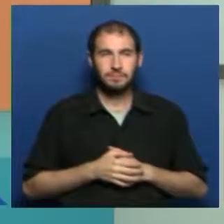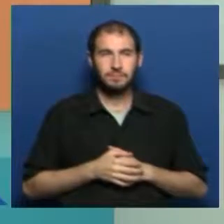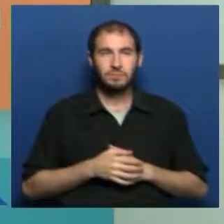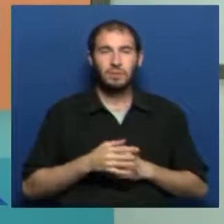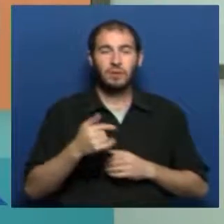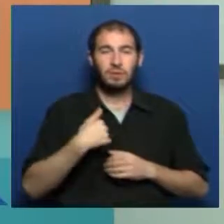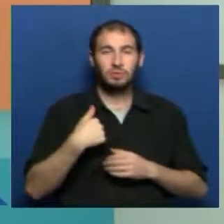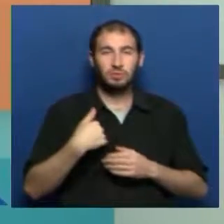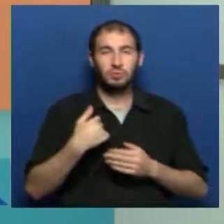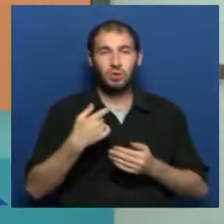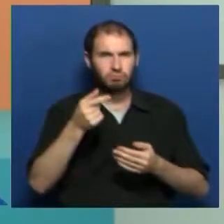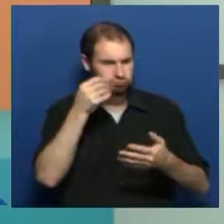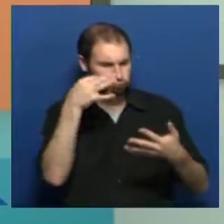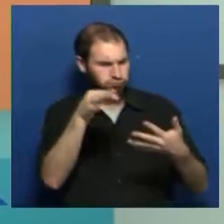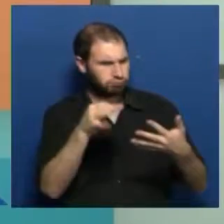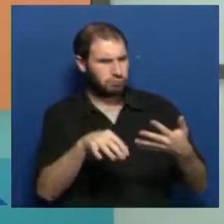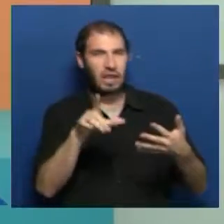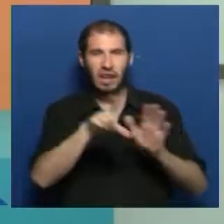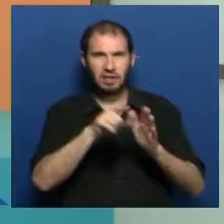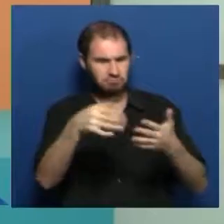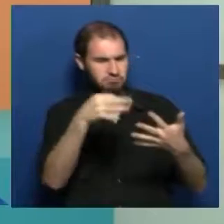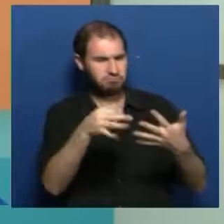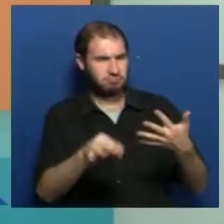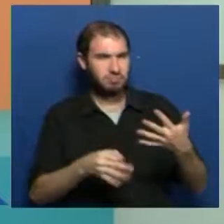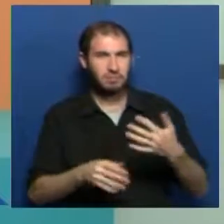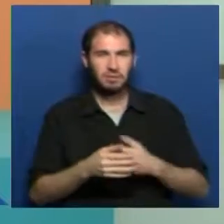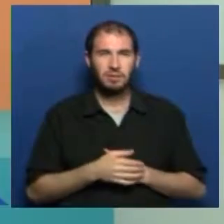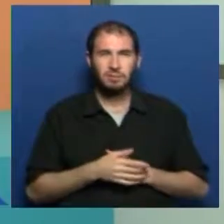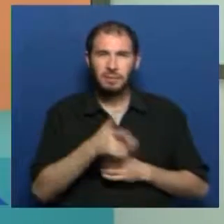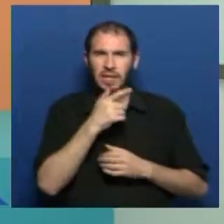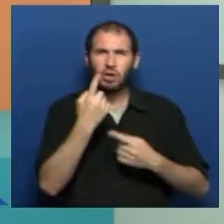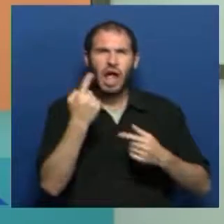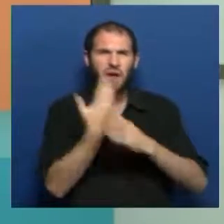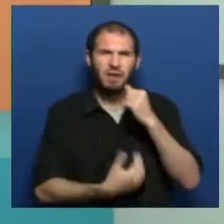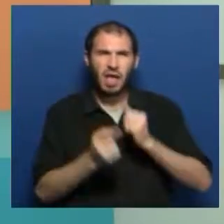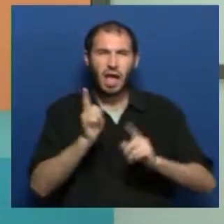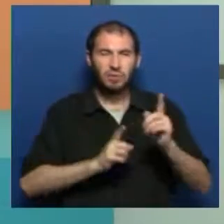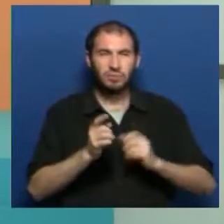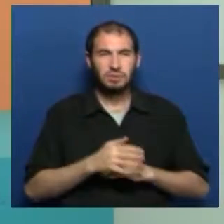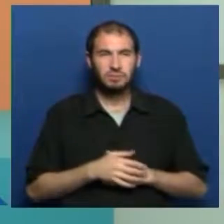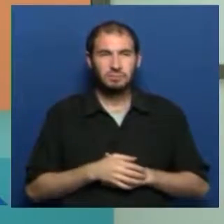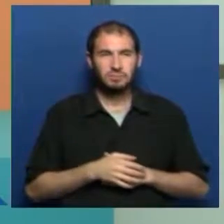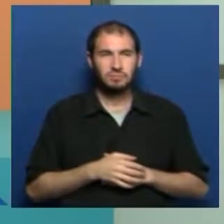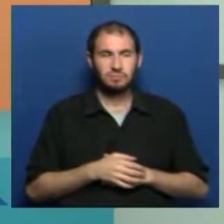le hice una serie de observaciones a esa ley, donde encontraba algunas falencias,